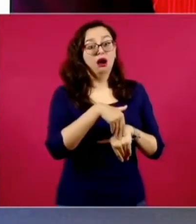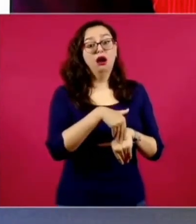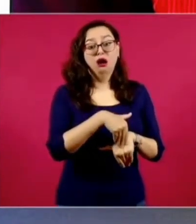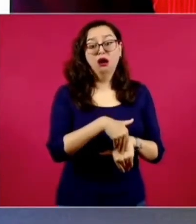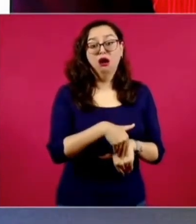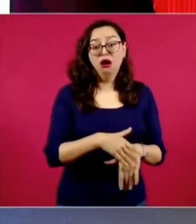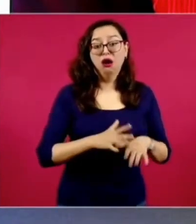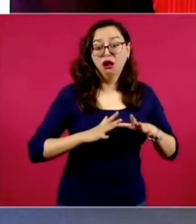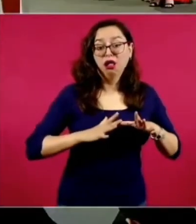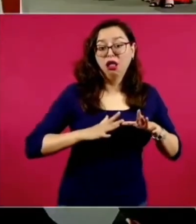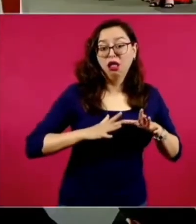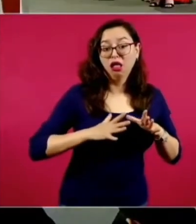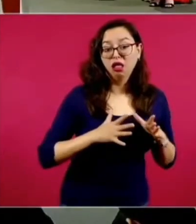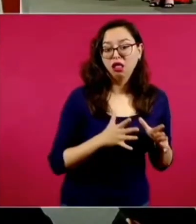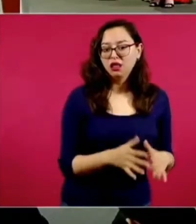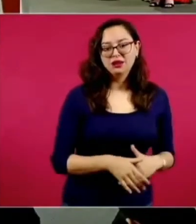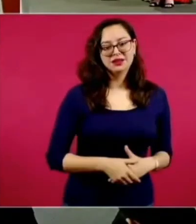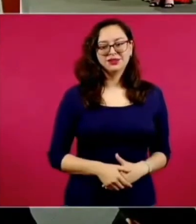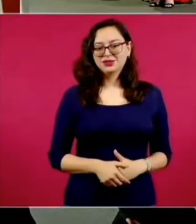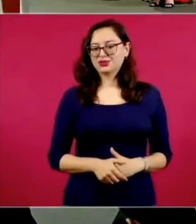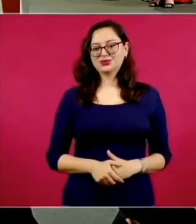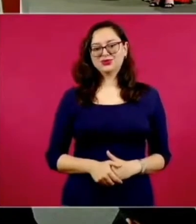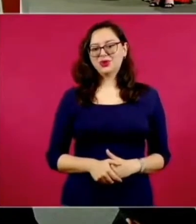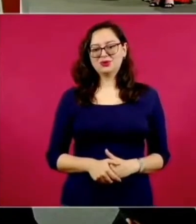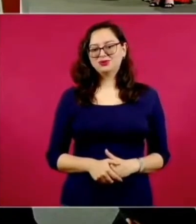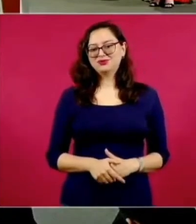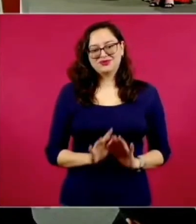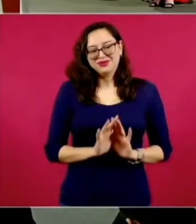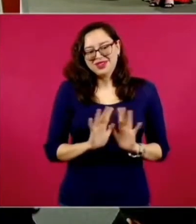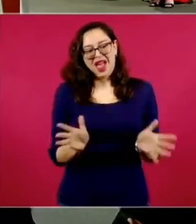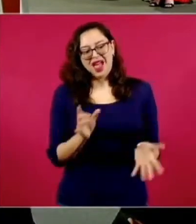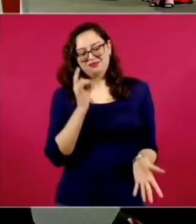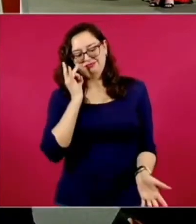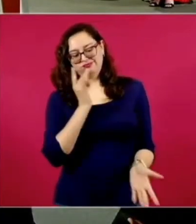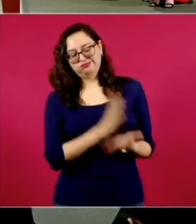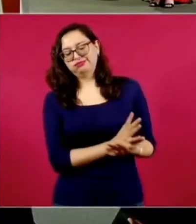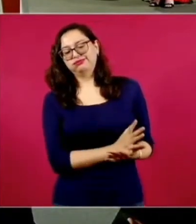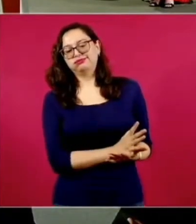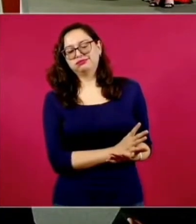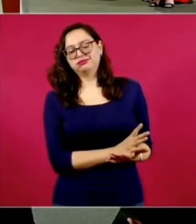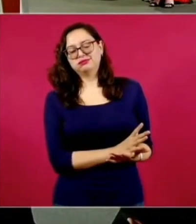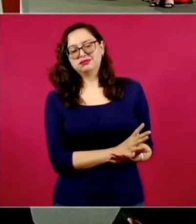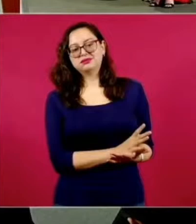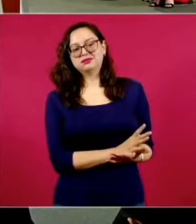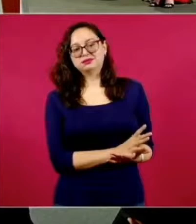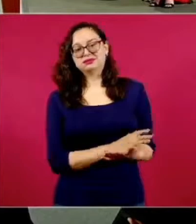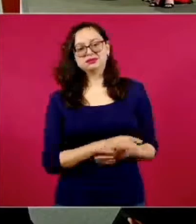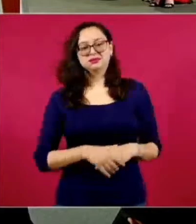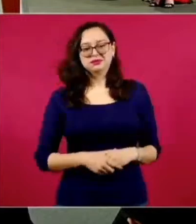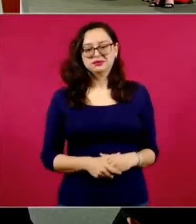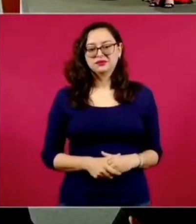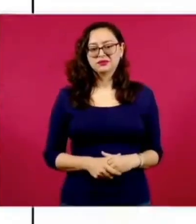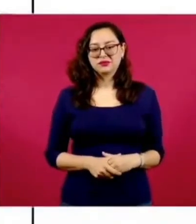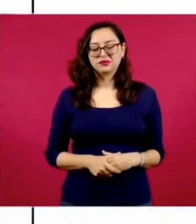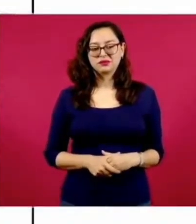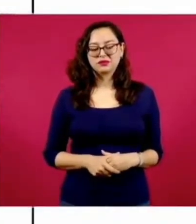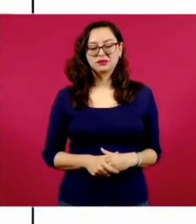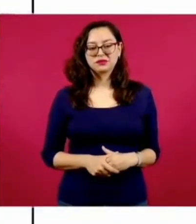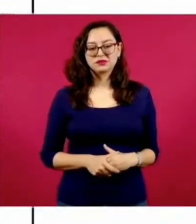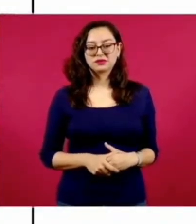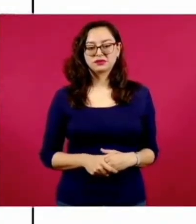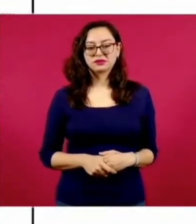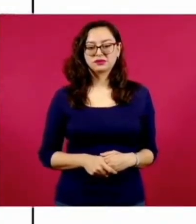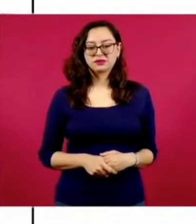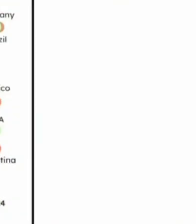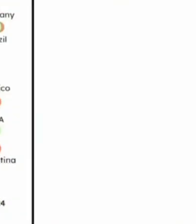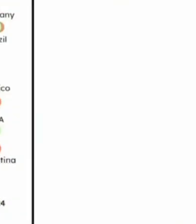bien aderezados y a veces también sin aderezo